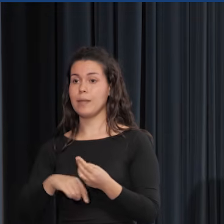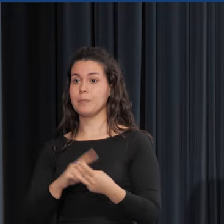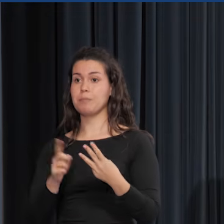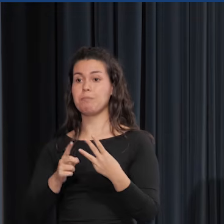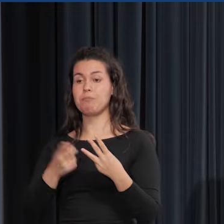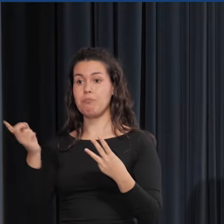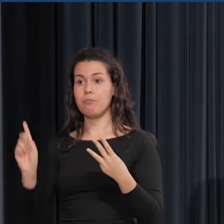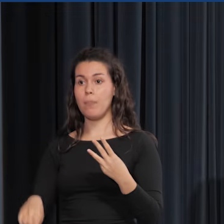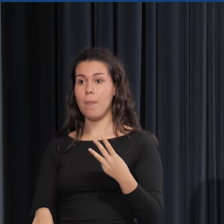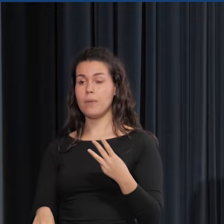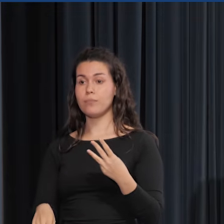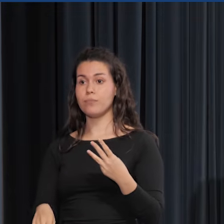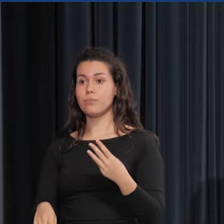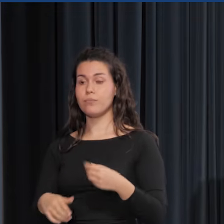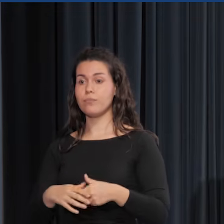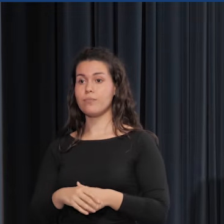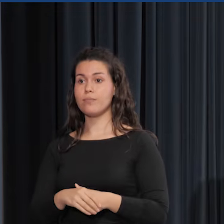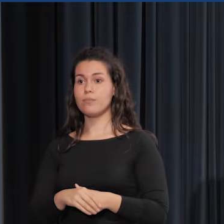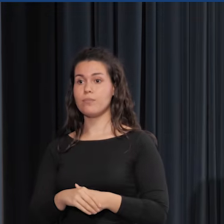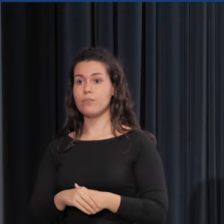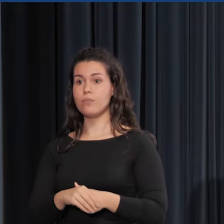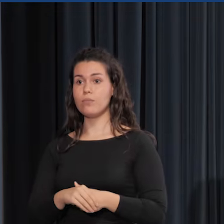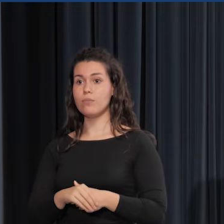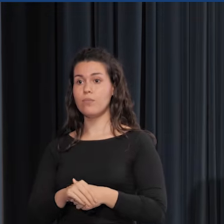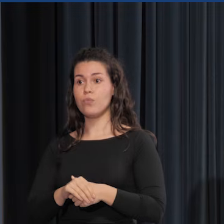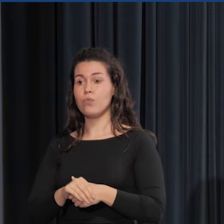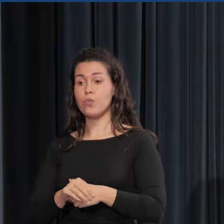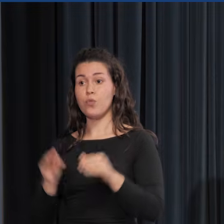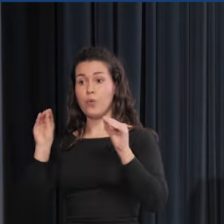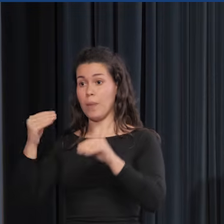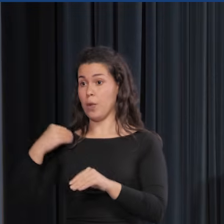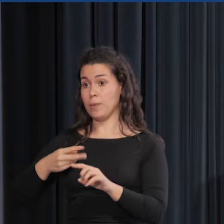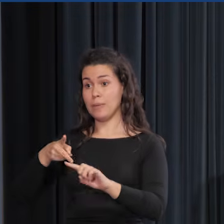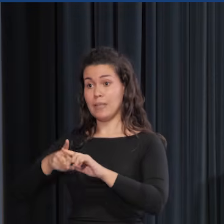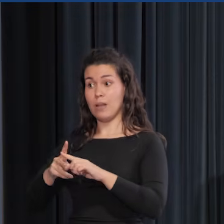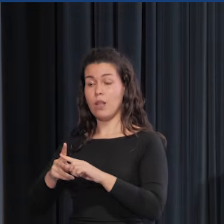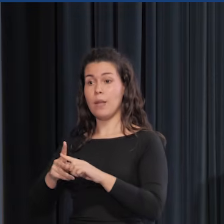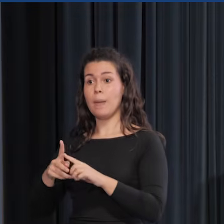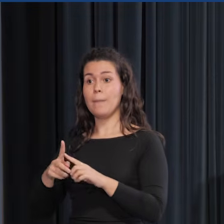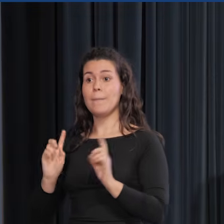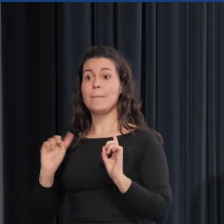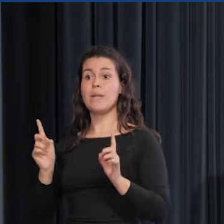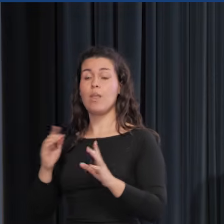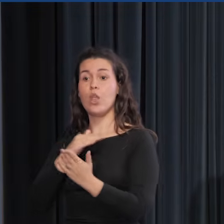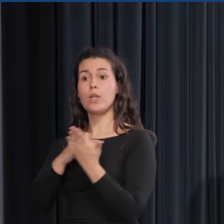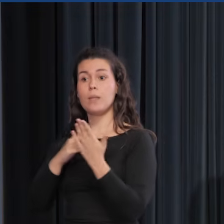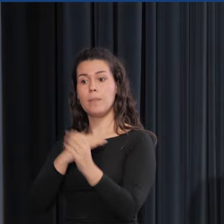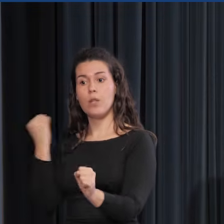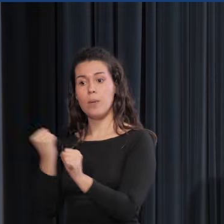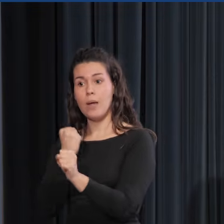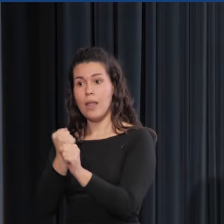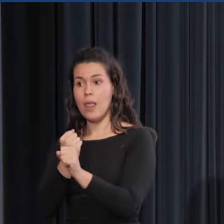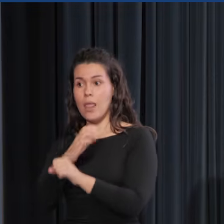todo el trabajar desde la propia formación del técnico de prevención intermedio, la escucha